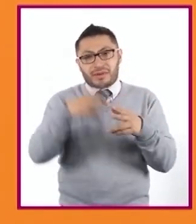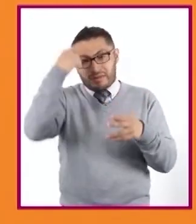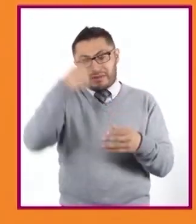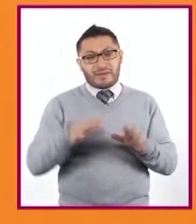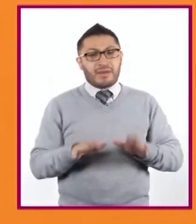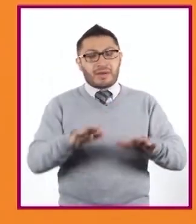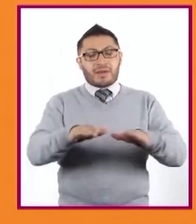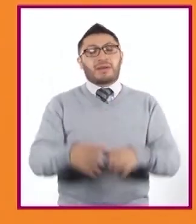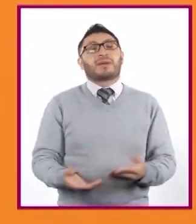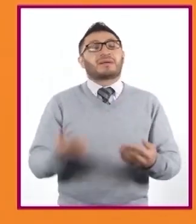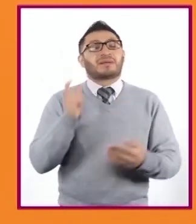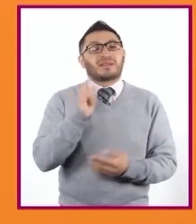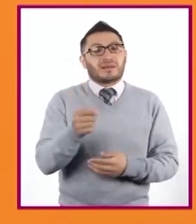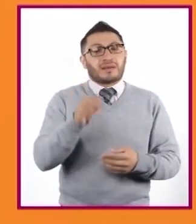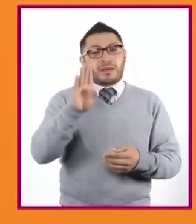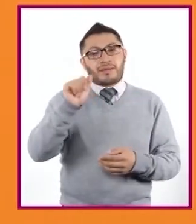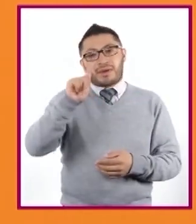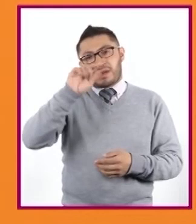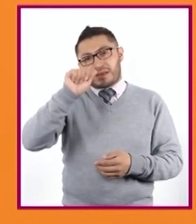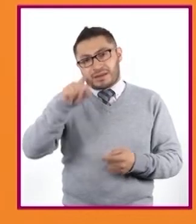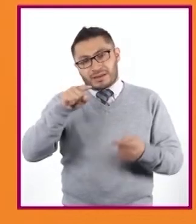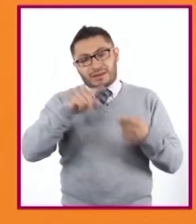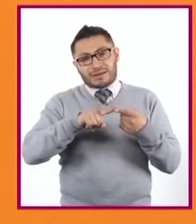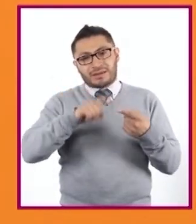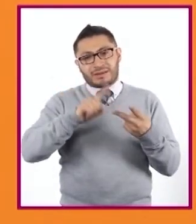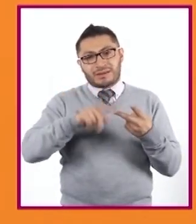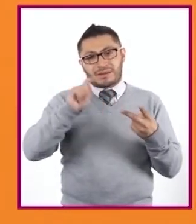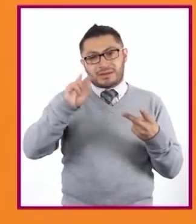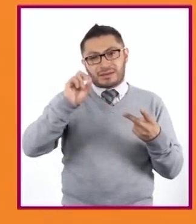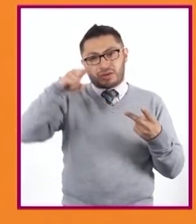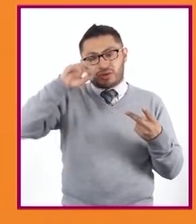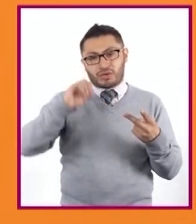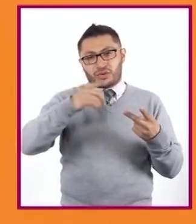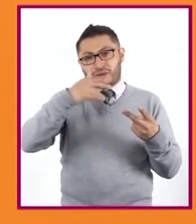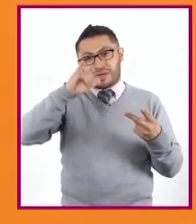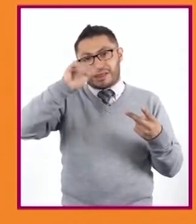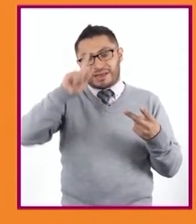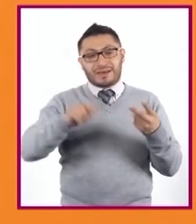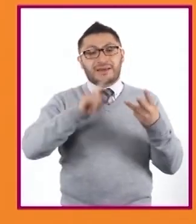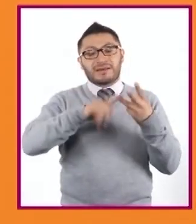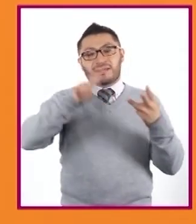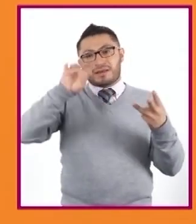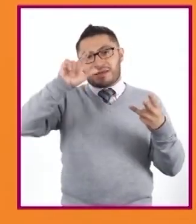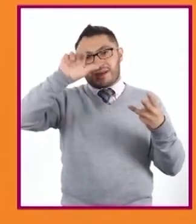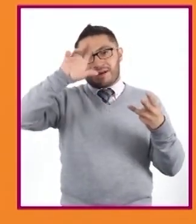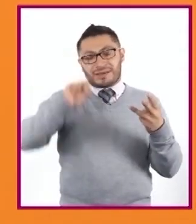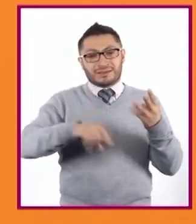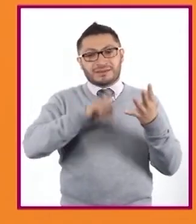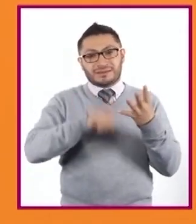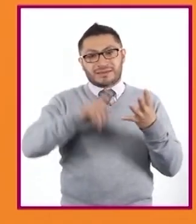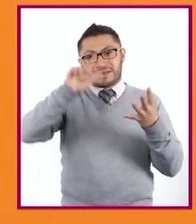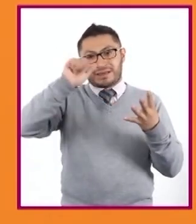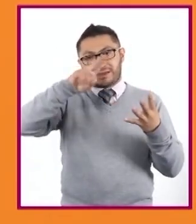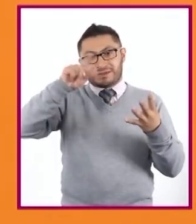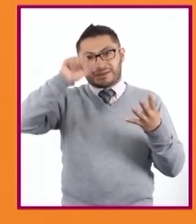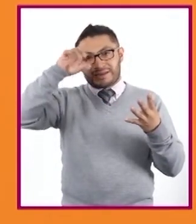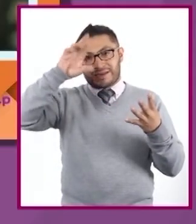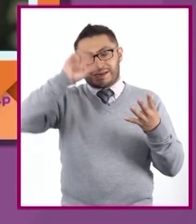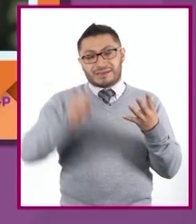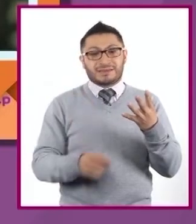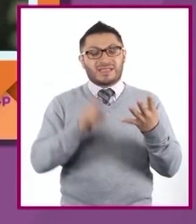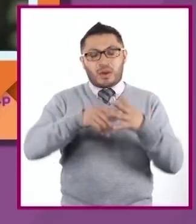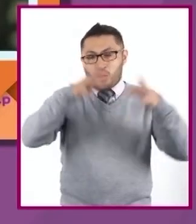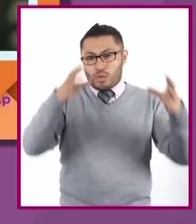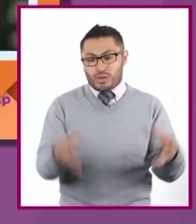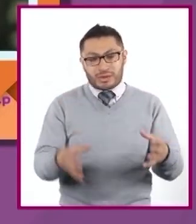obraje eran el batán, el torno de hilar, telares, lanzaderas, recipientes y cardas.